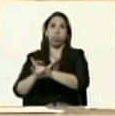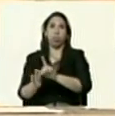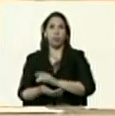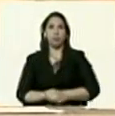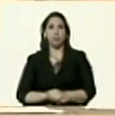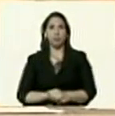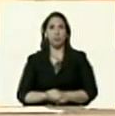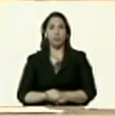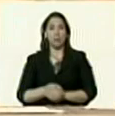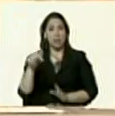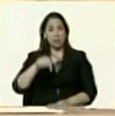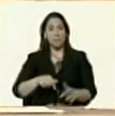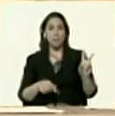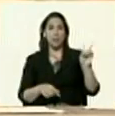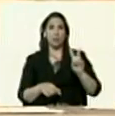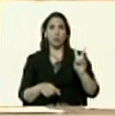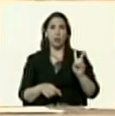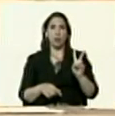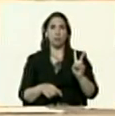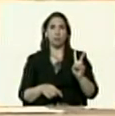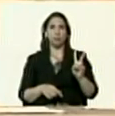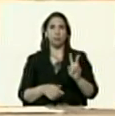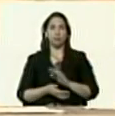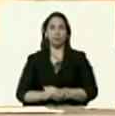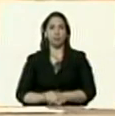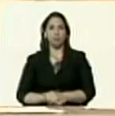aquí en Venezuela, su diablera.